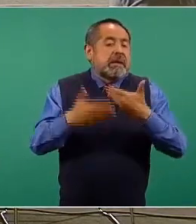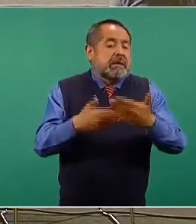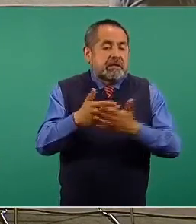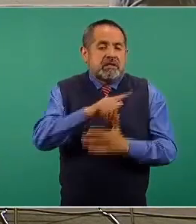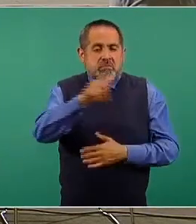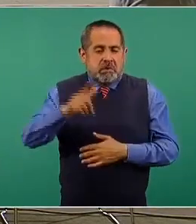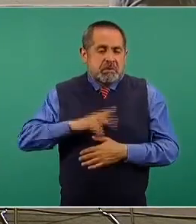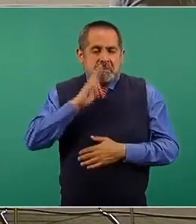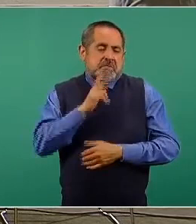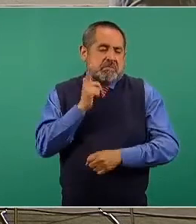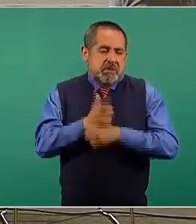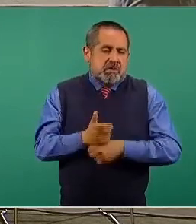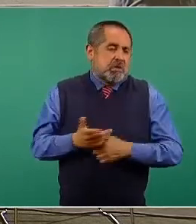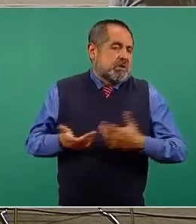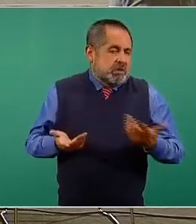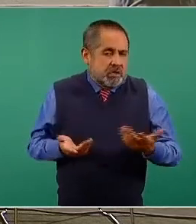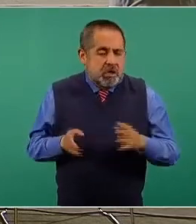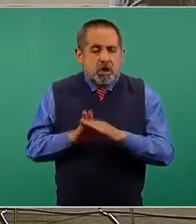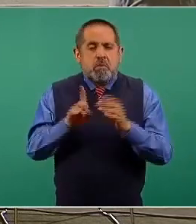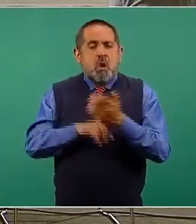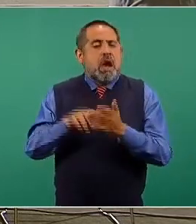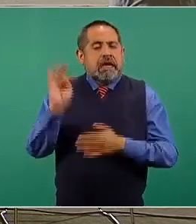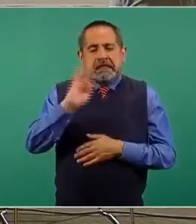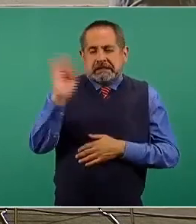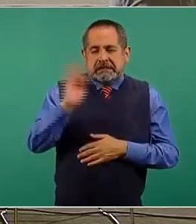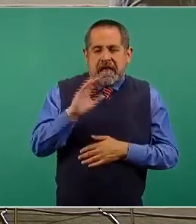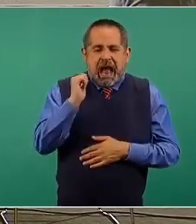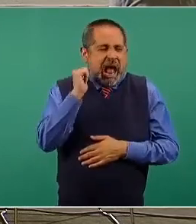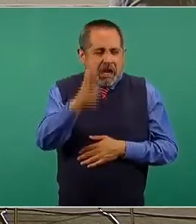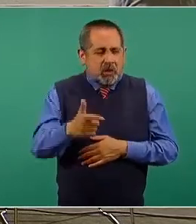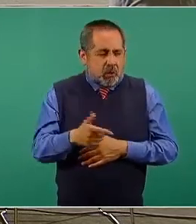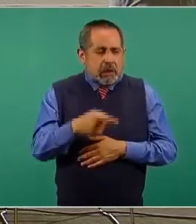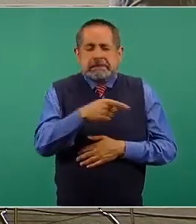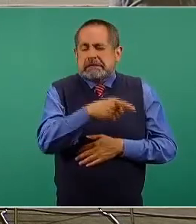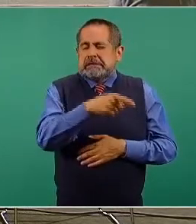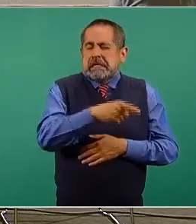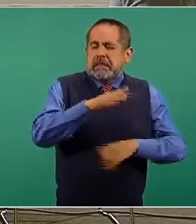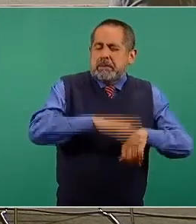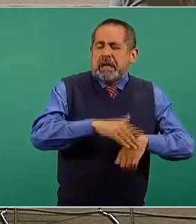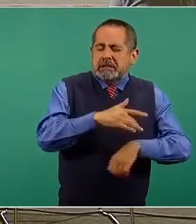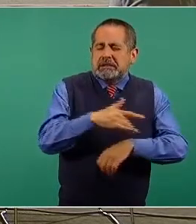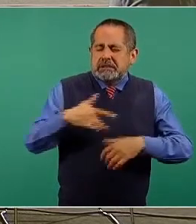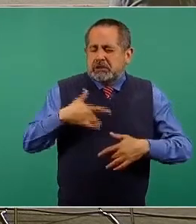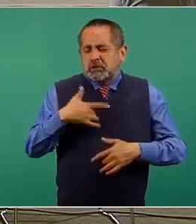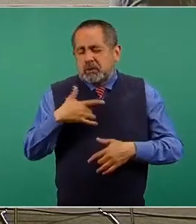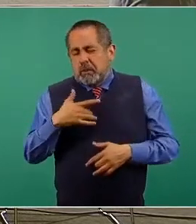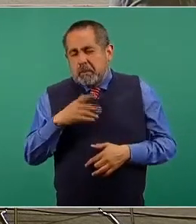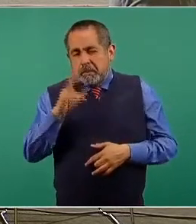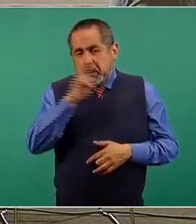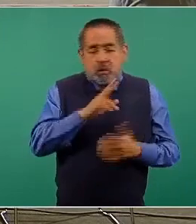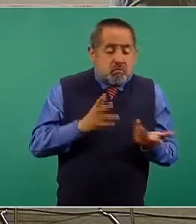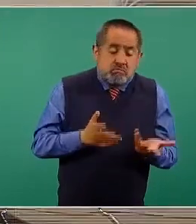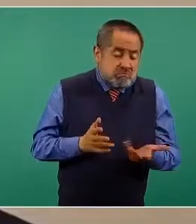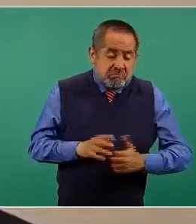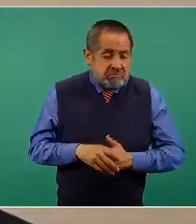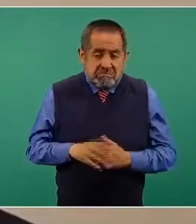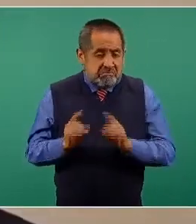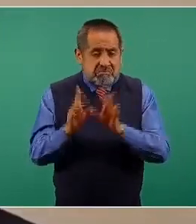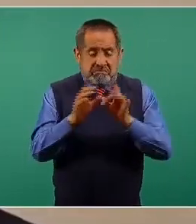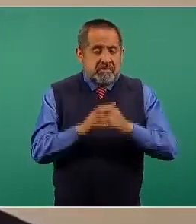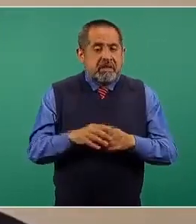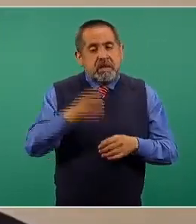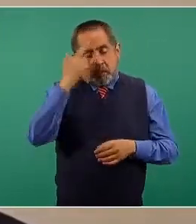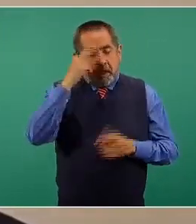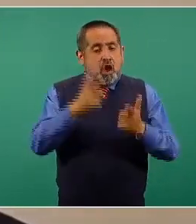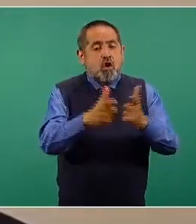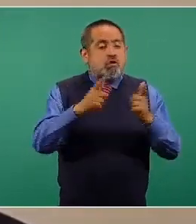podremos identificar si hubiera alguna asociación mayor o menor. Ahora también recordemos que los grupos